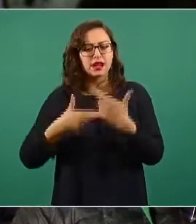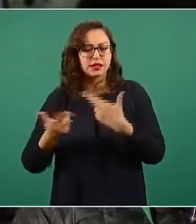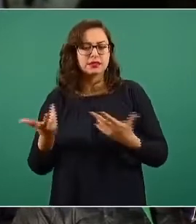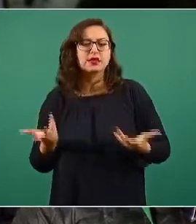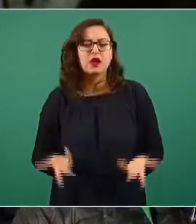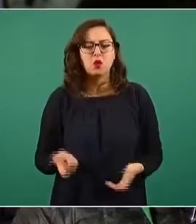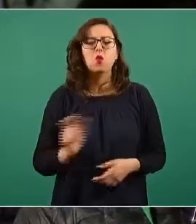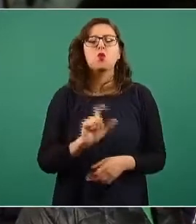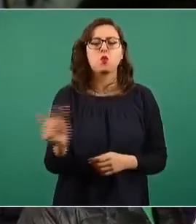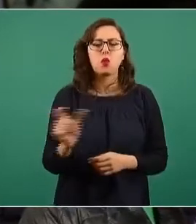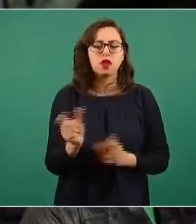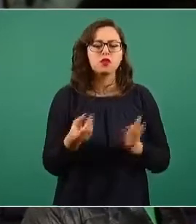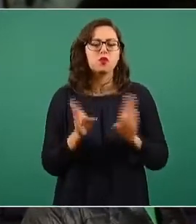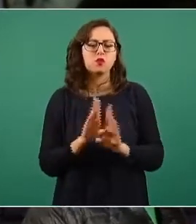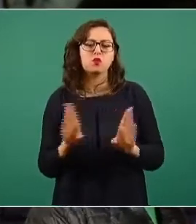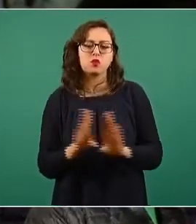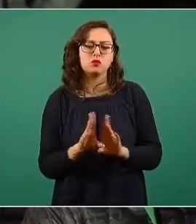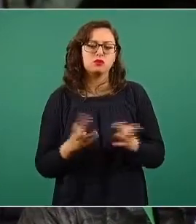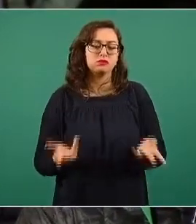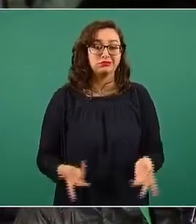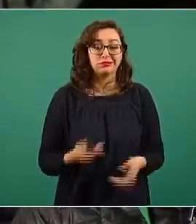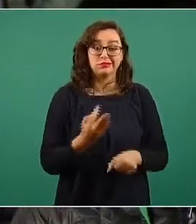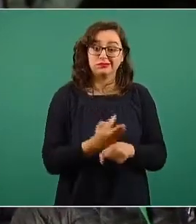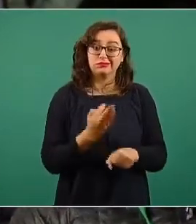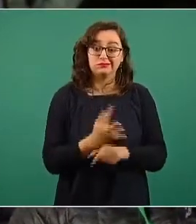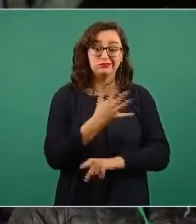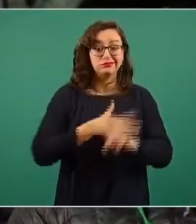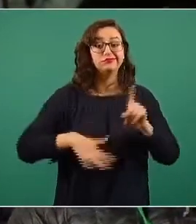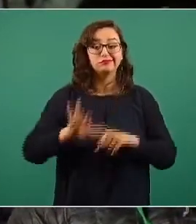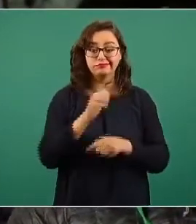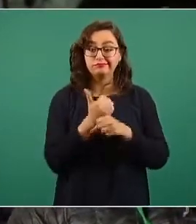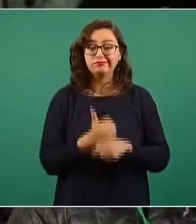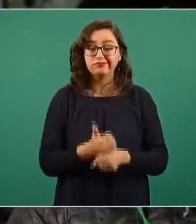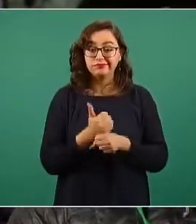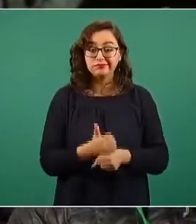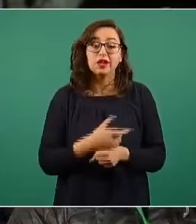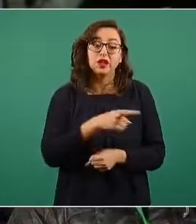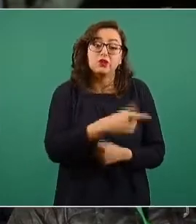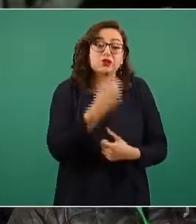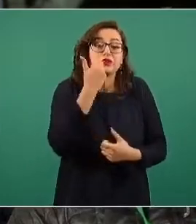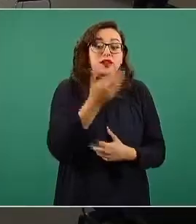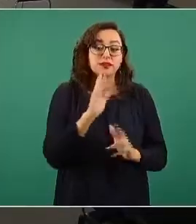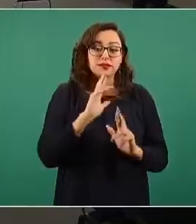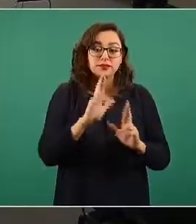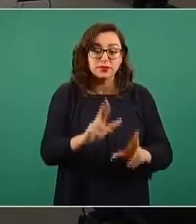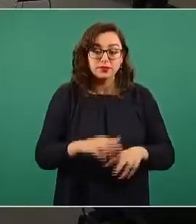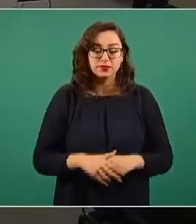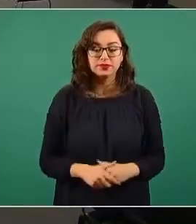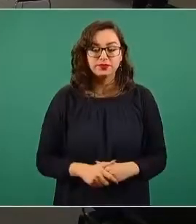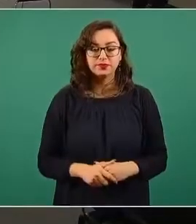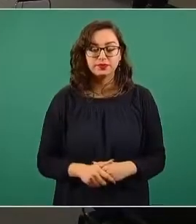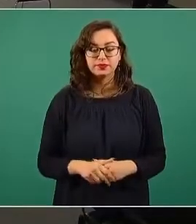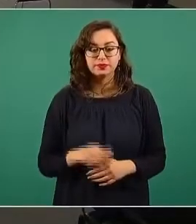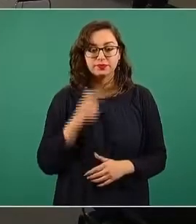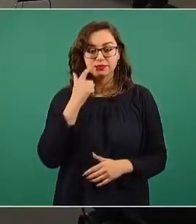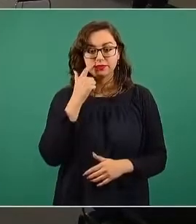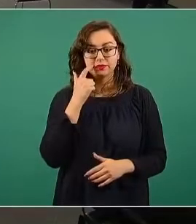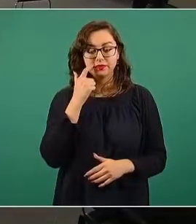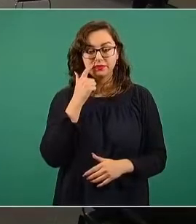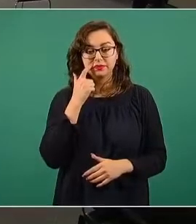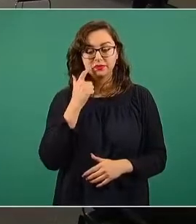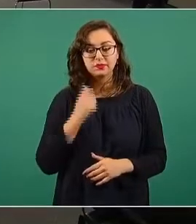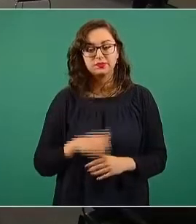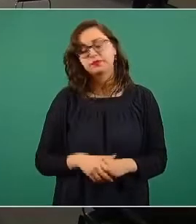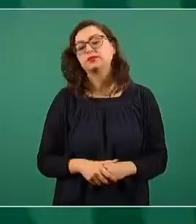pasando estas circunstancias con el tiempo? Esa es la respuesta que ellos desean saber. Pues mira, desde aquí decirles